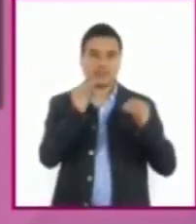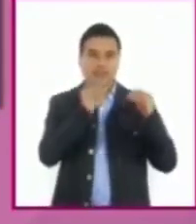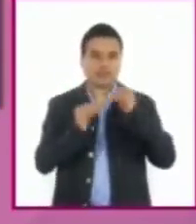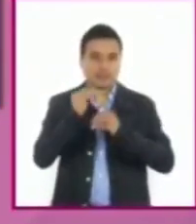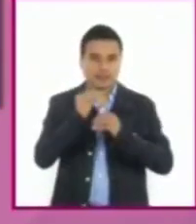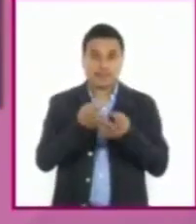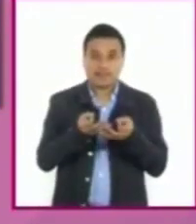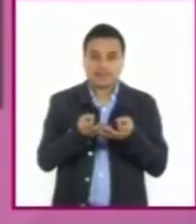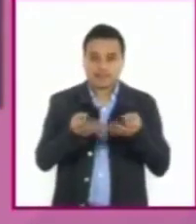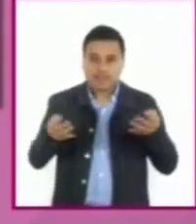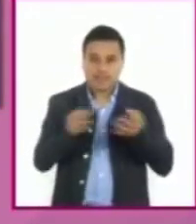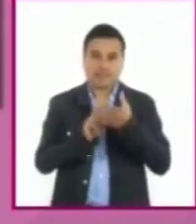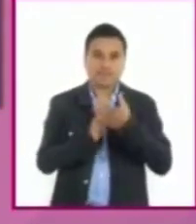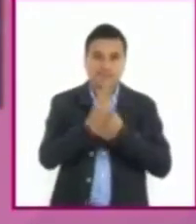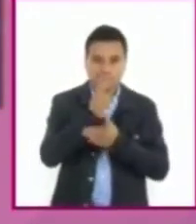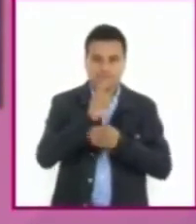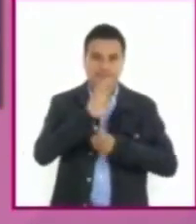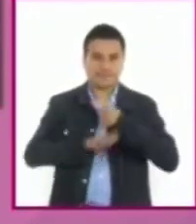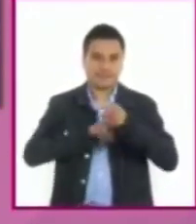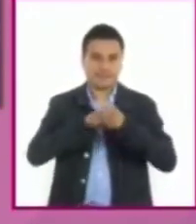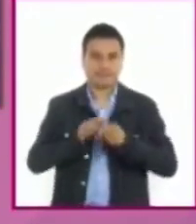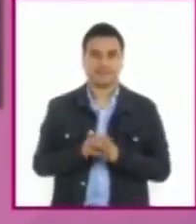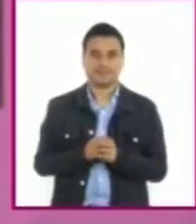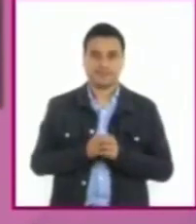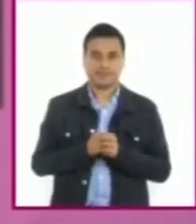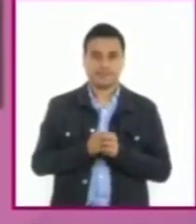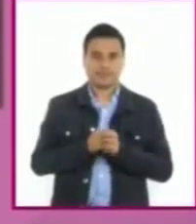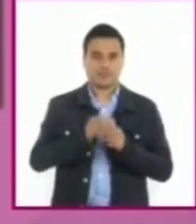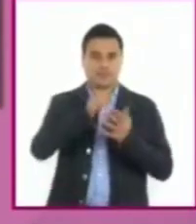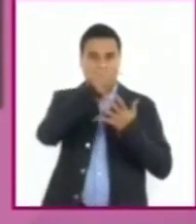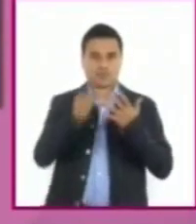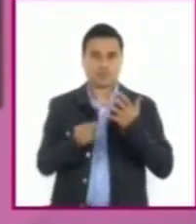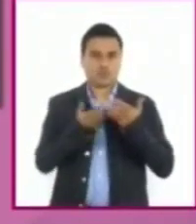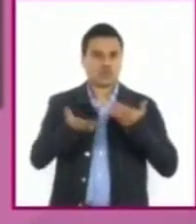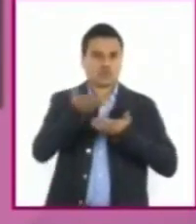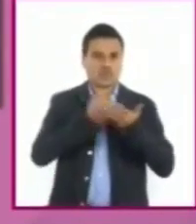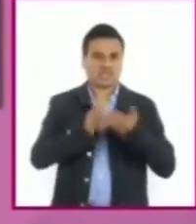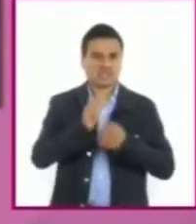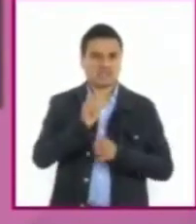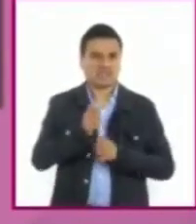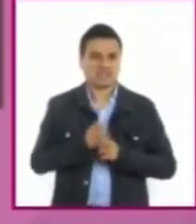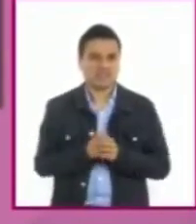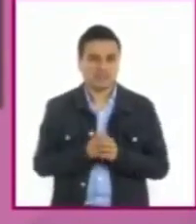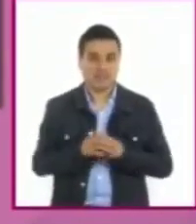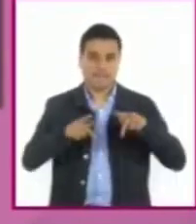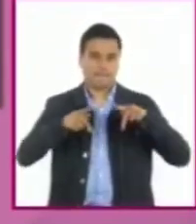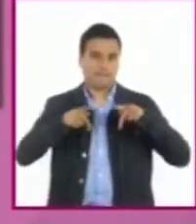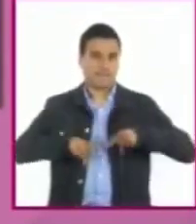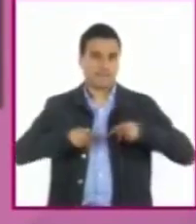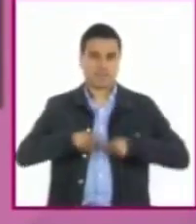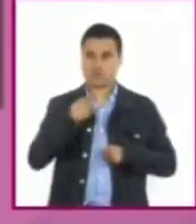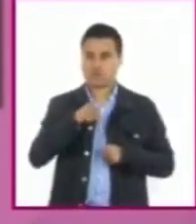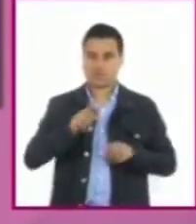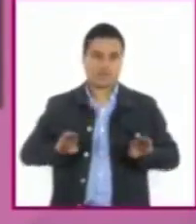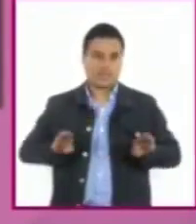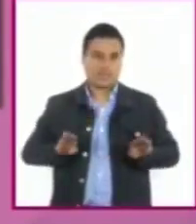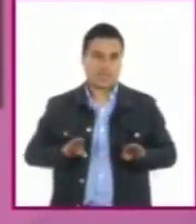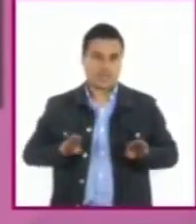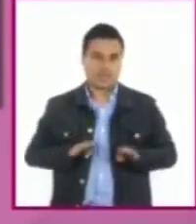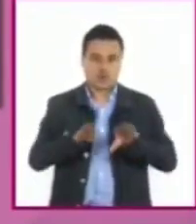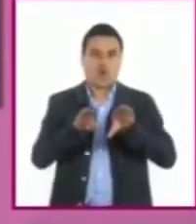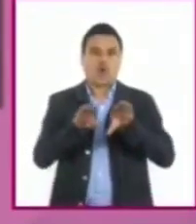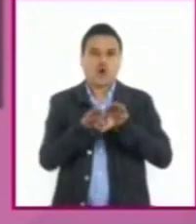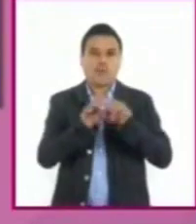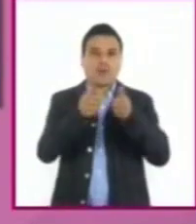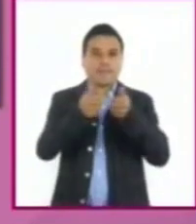la fauna y la vegetación. Los componentes sociales se refieren a las características de la población, su distribución dentro de